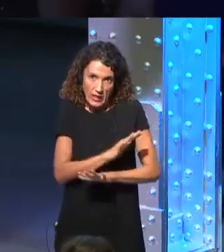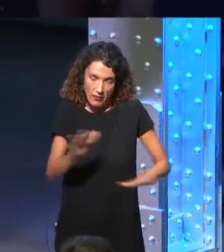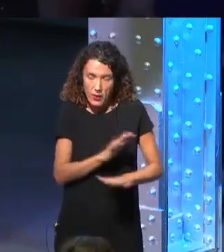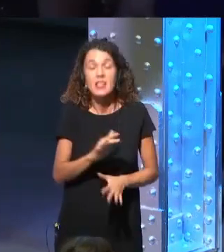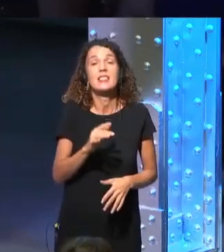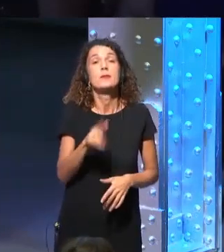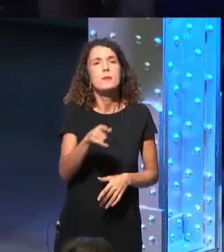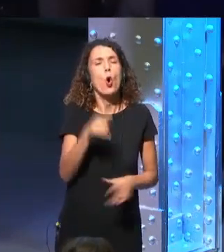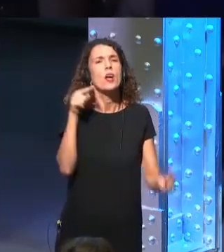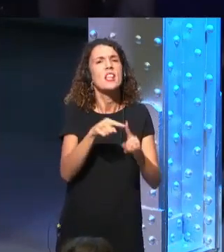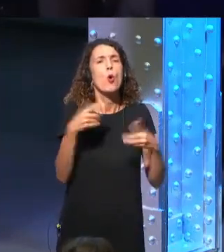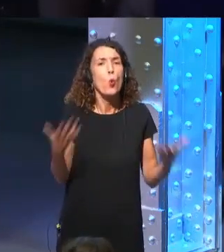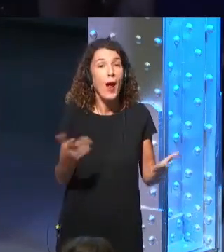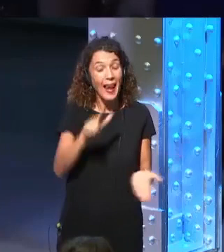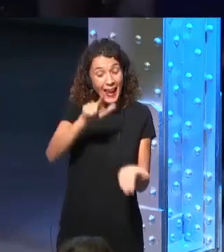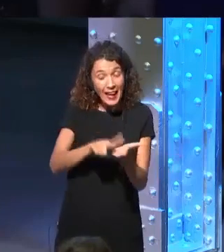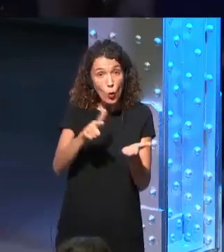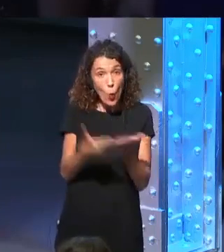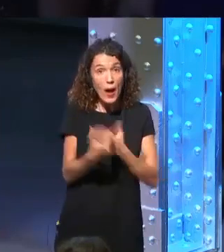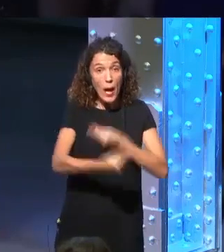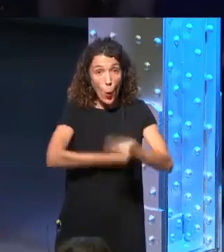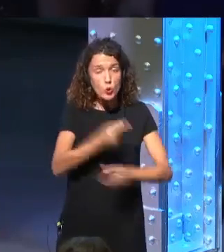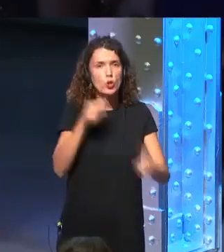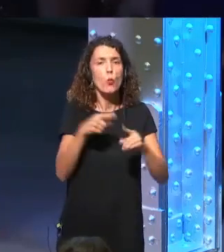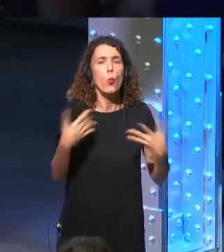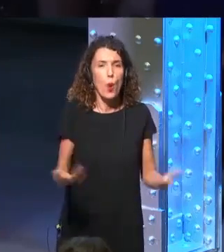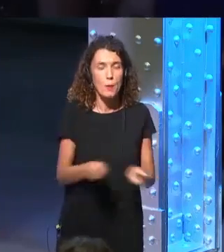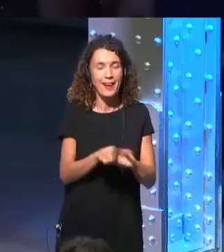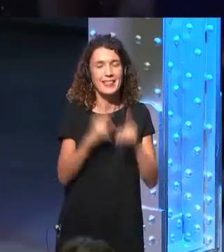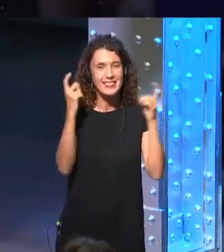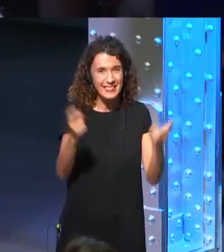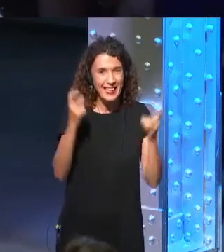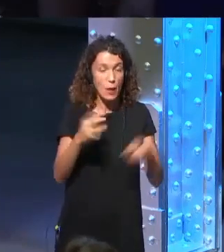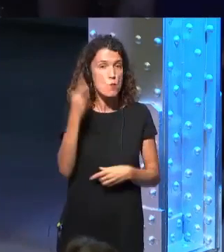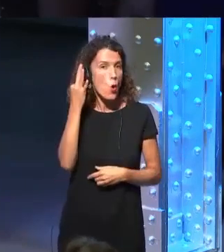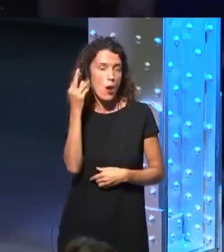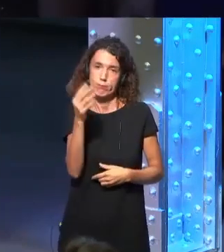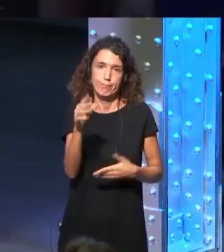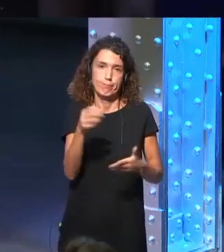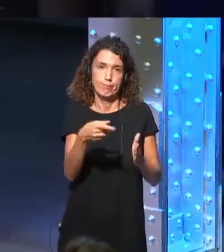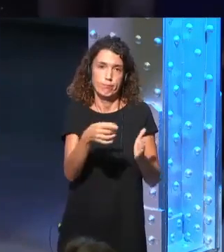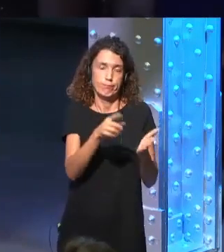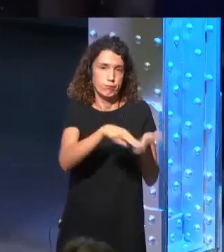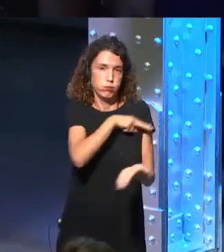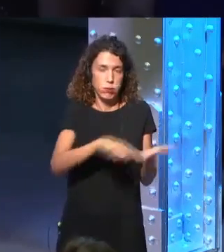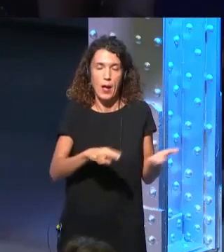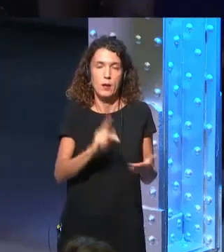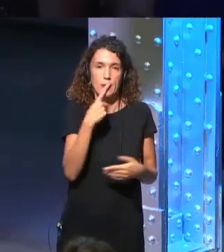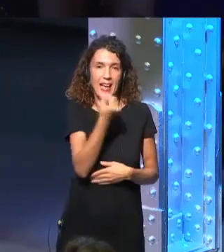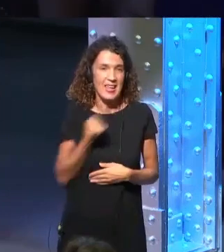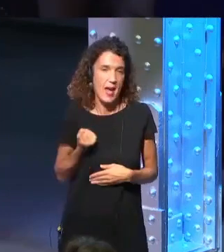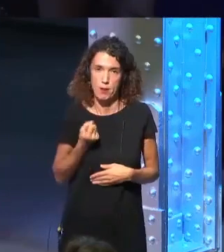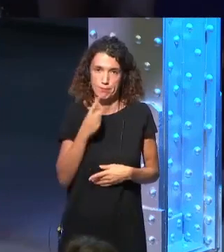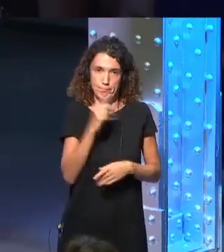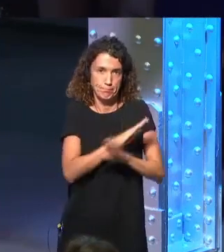lo que trata este lenguaje que utilizan es eliminar a las mujeres, cerrarles el pico a las mujeres,